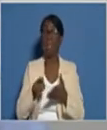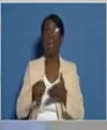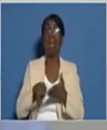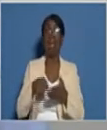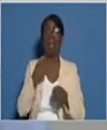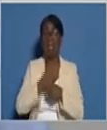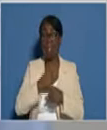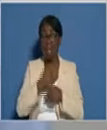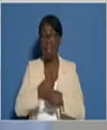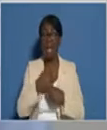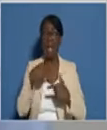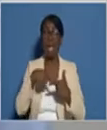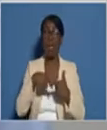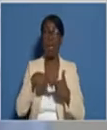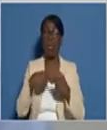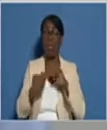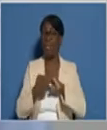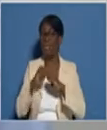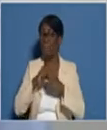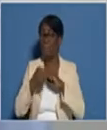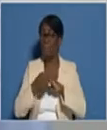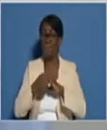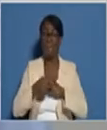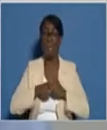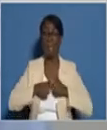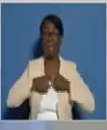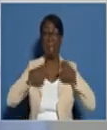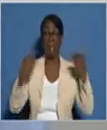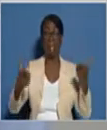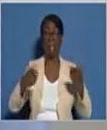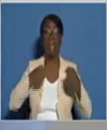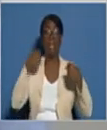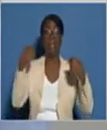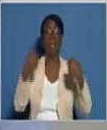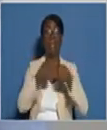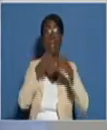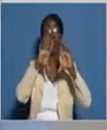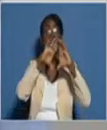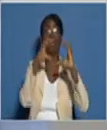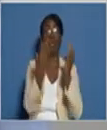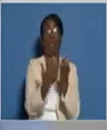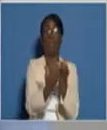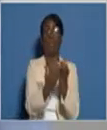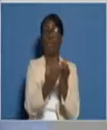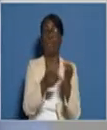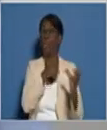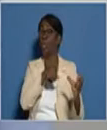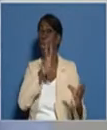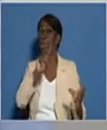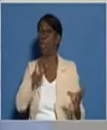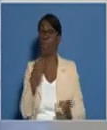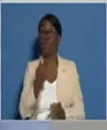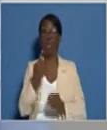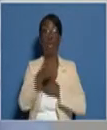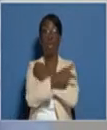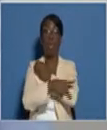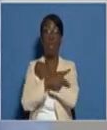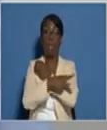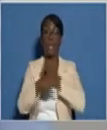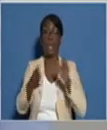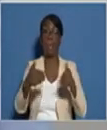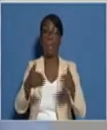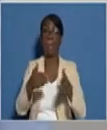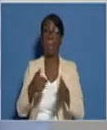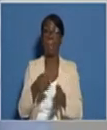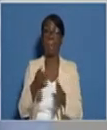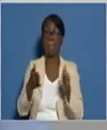laboral que ha impactado al mundo, no solamente al país. Panamá tenía a diciembre